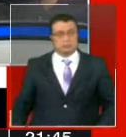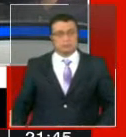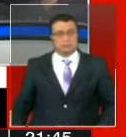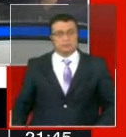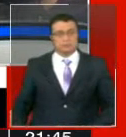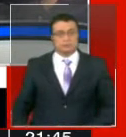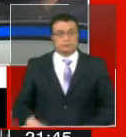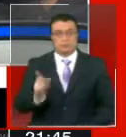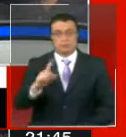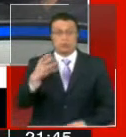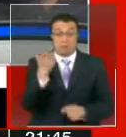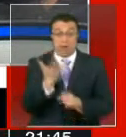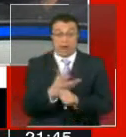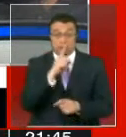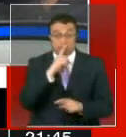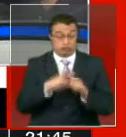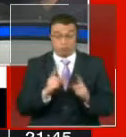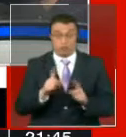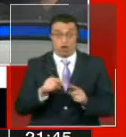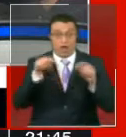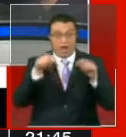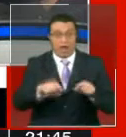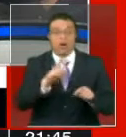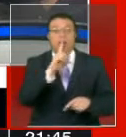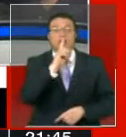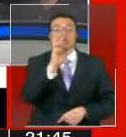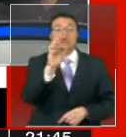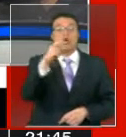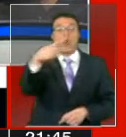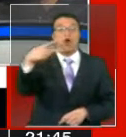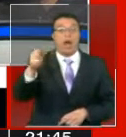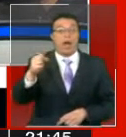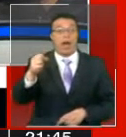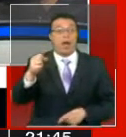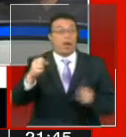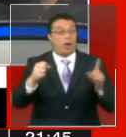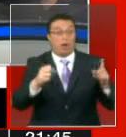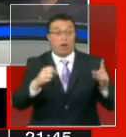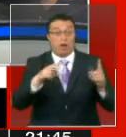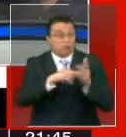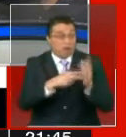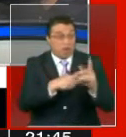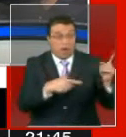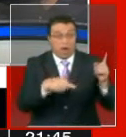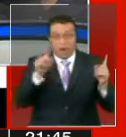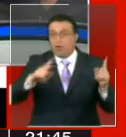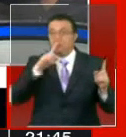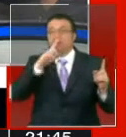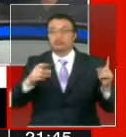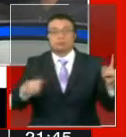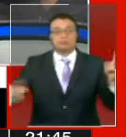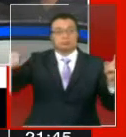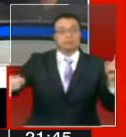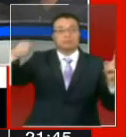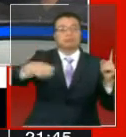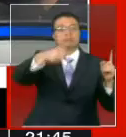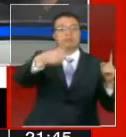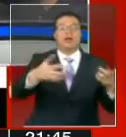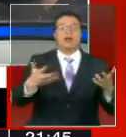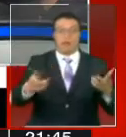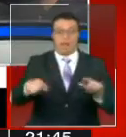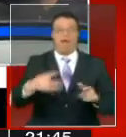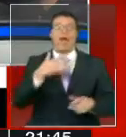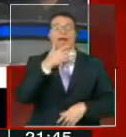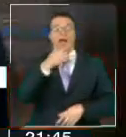Es que no habían tantos nombres. Ahora que la Carolina Tohá está en problemas, han aparecido nombres. ¿Ah? Hay mucha gente que le gusta la